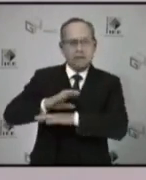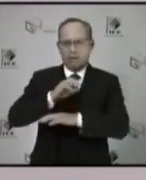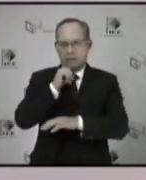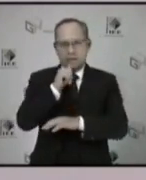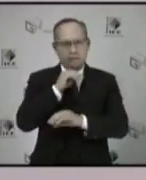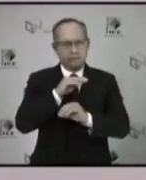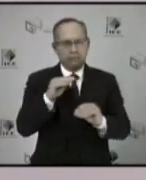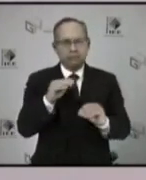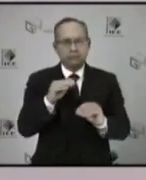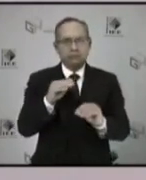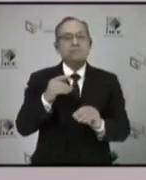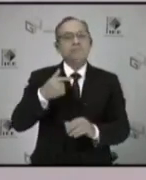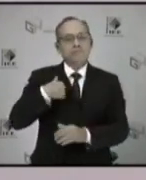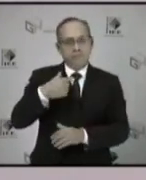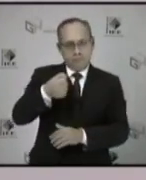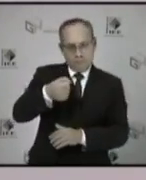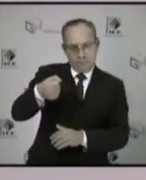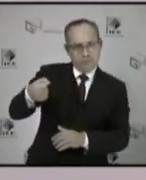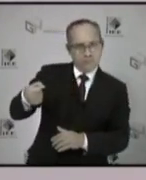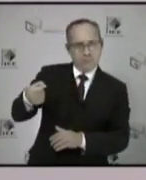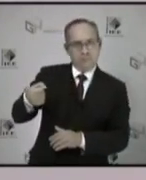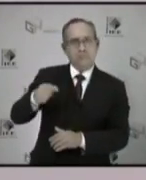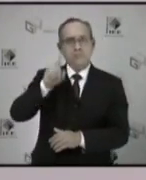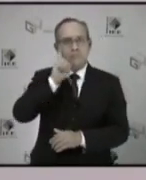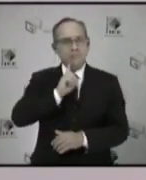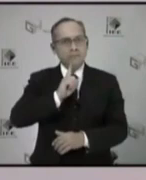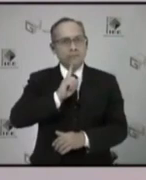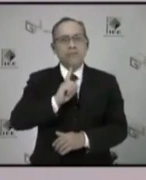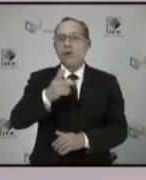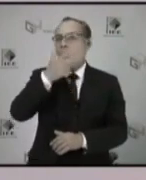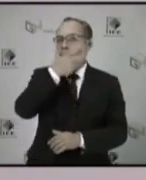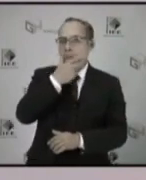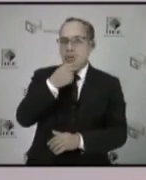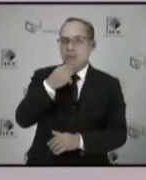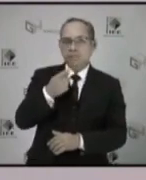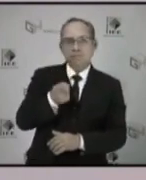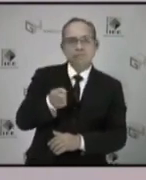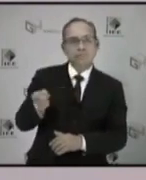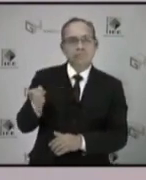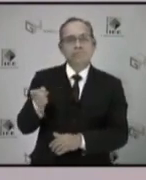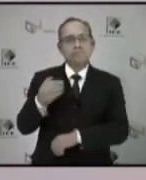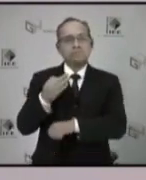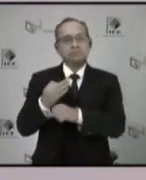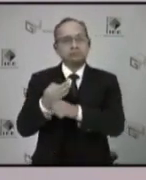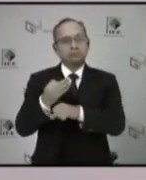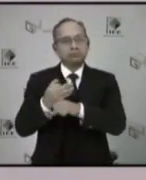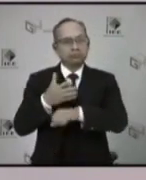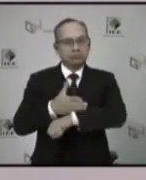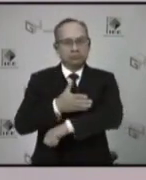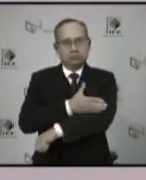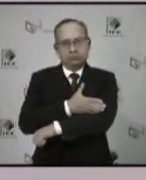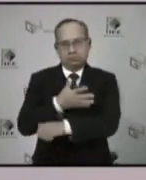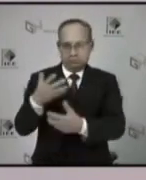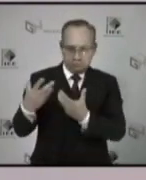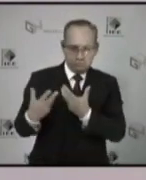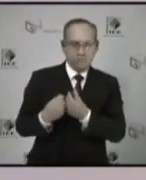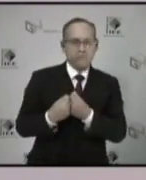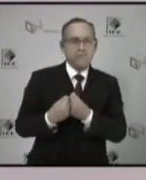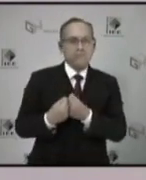la candidata y candidatos que hoy me acompañan, para que de frente al pueblo de